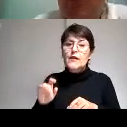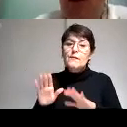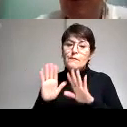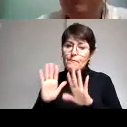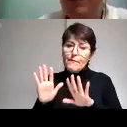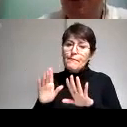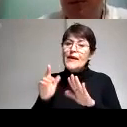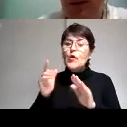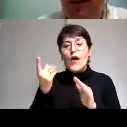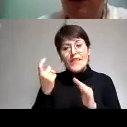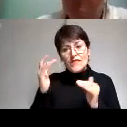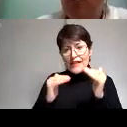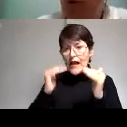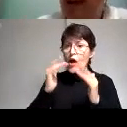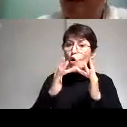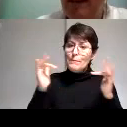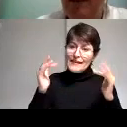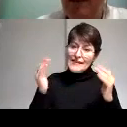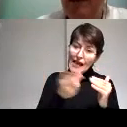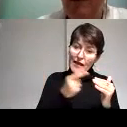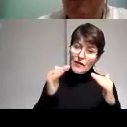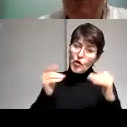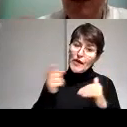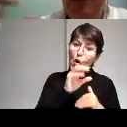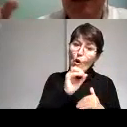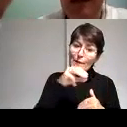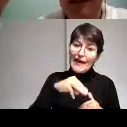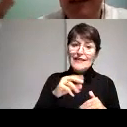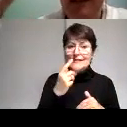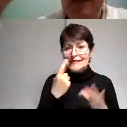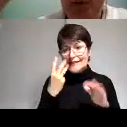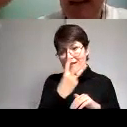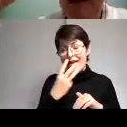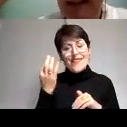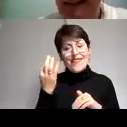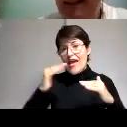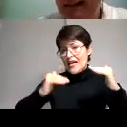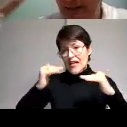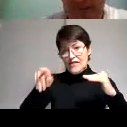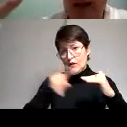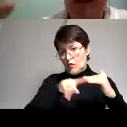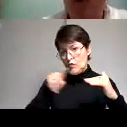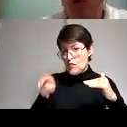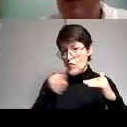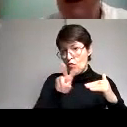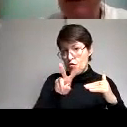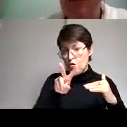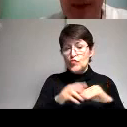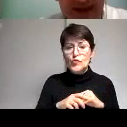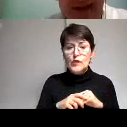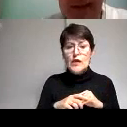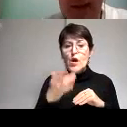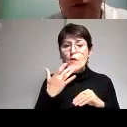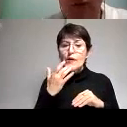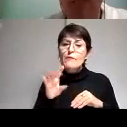pero hemos de compensarlos con los omega 3, es decir, por cada cantidad, por cada 4 partes de